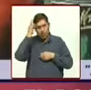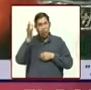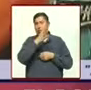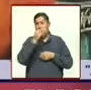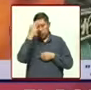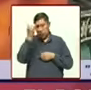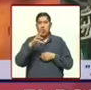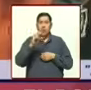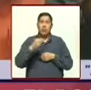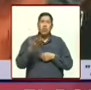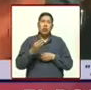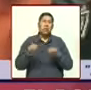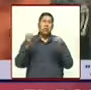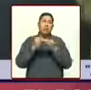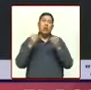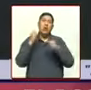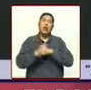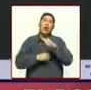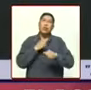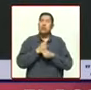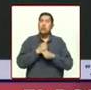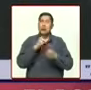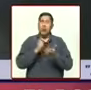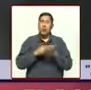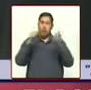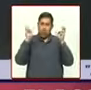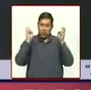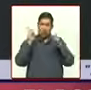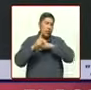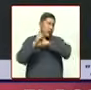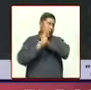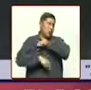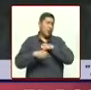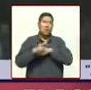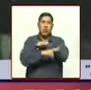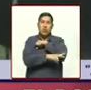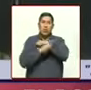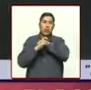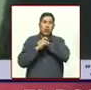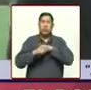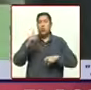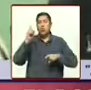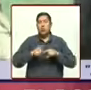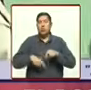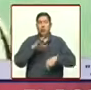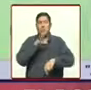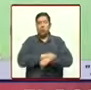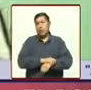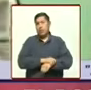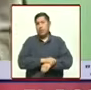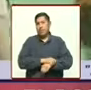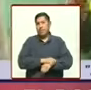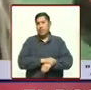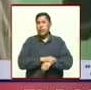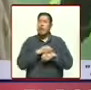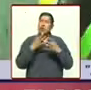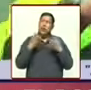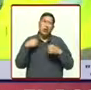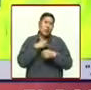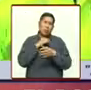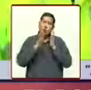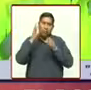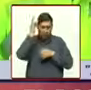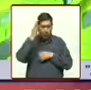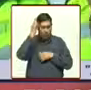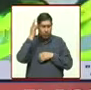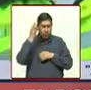Y porque no existe más años en este tipo de pena, que es el robo, pues no se lo puede aprehender. Quisimos hablar con el